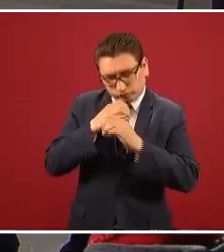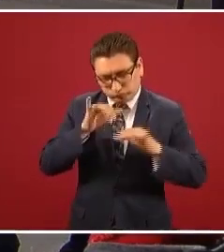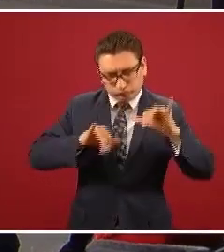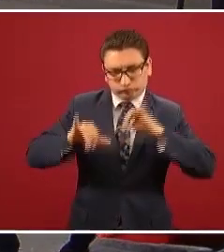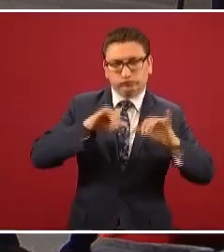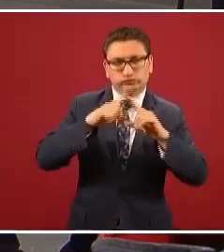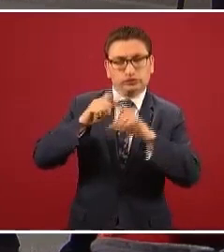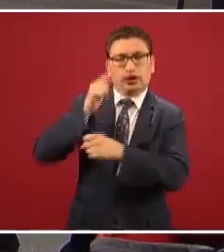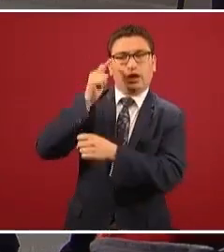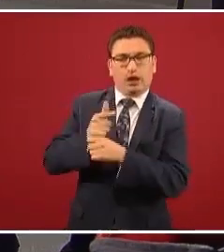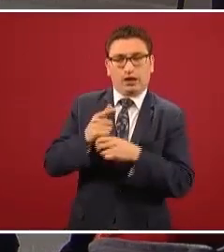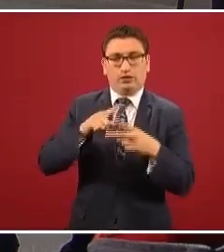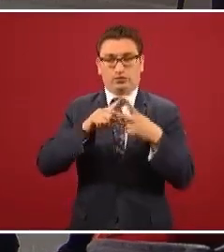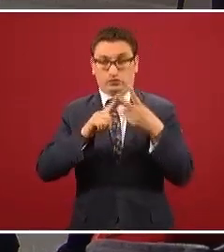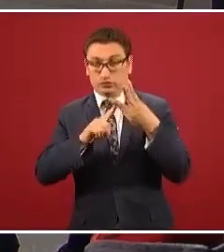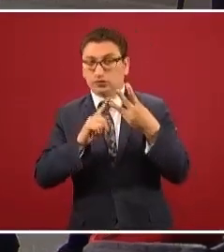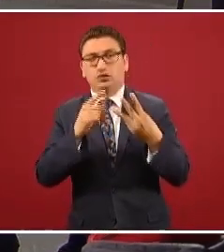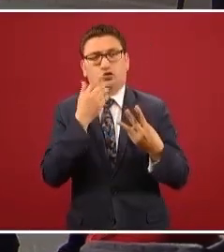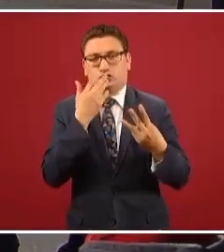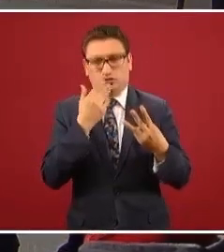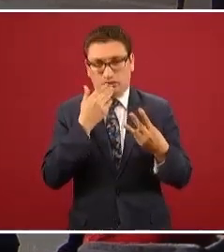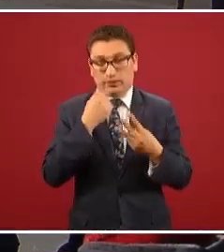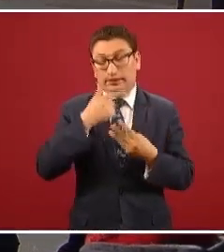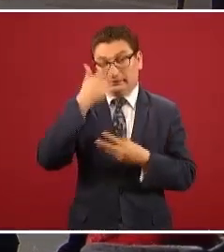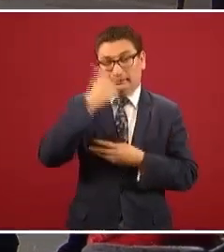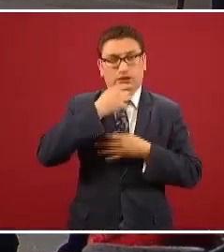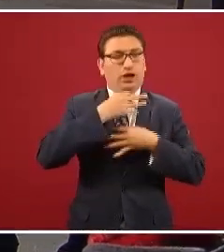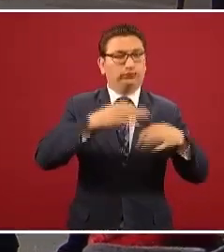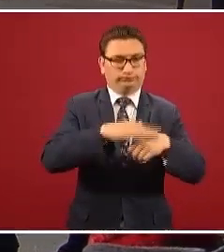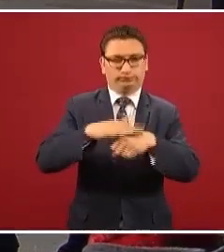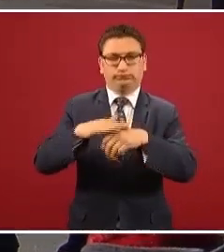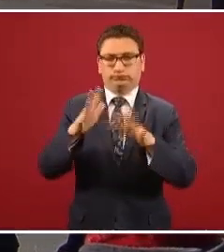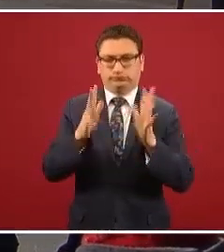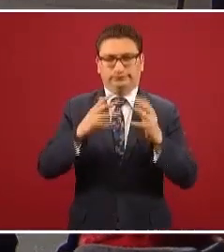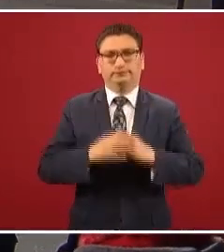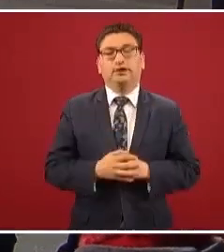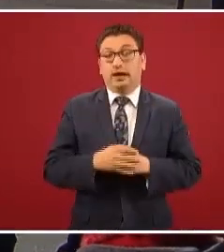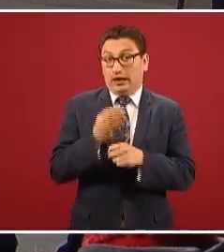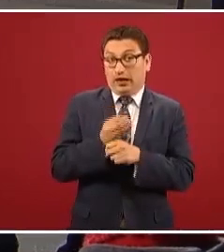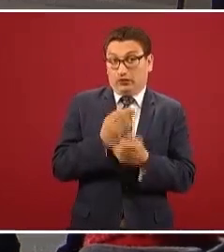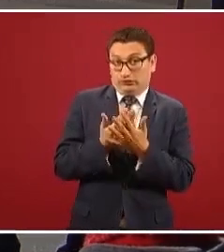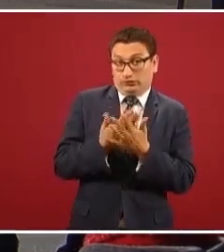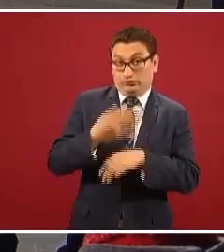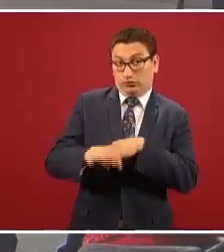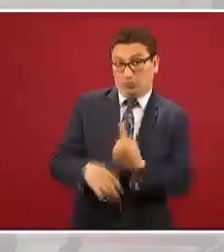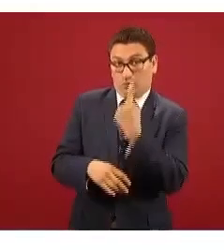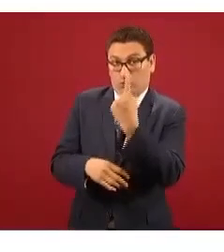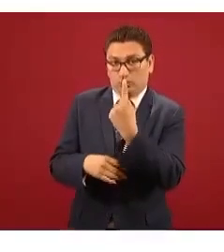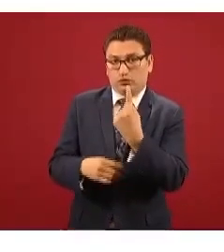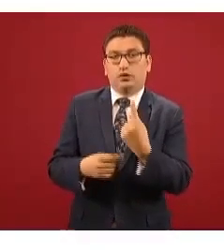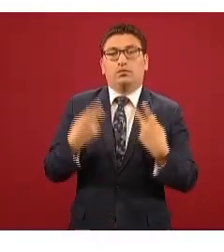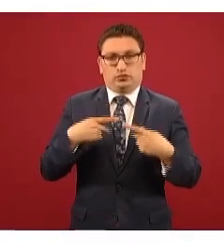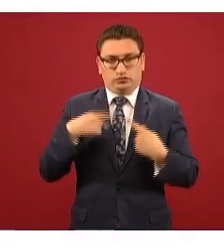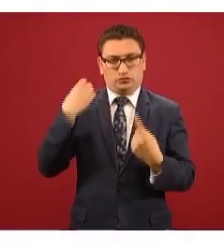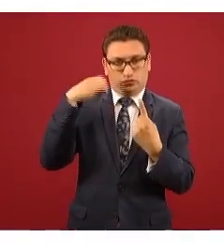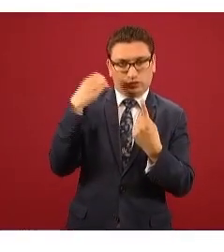a descartar 3 que fueron informados en el boletín de la noche y queda pendiente ahorita 1. Son una persona en